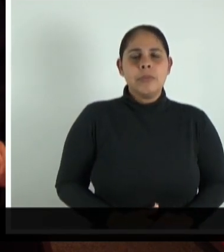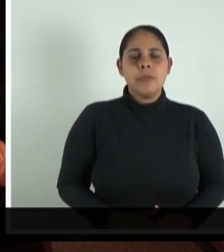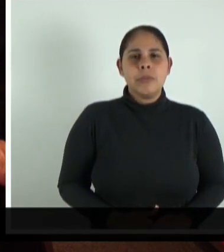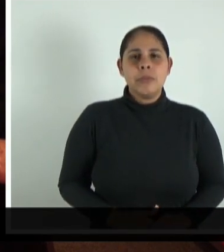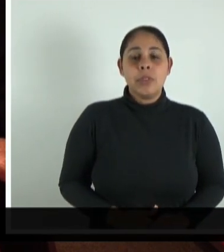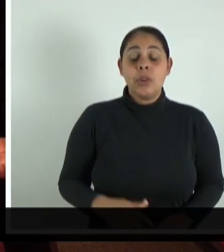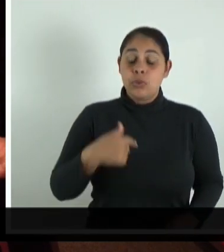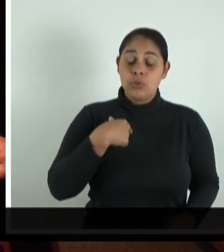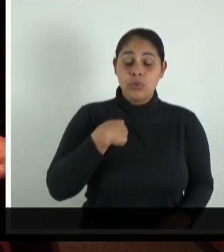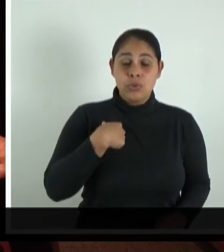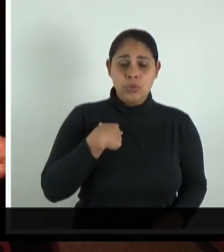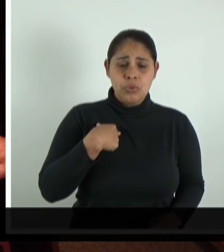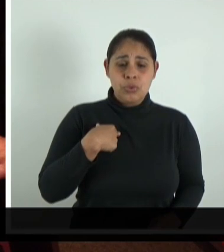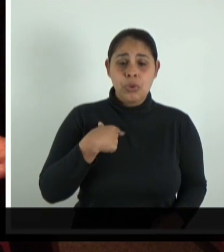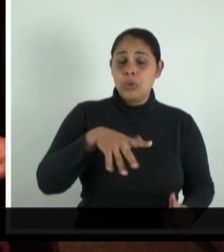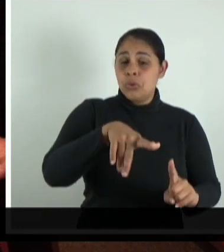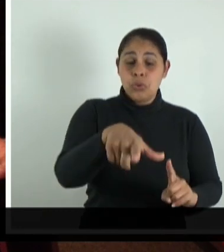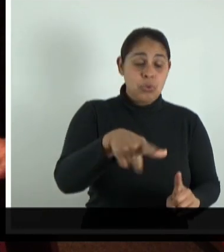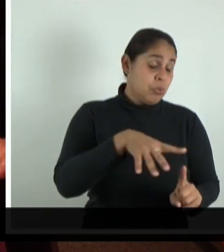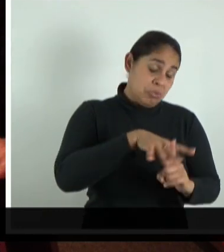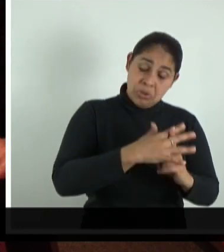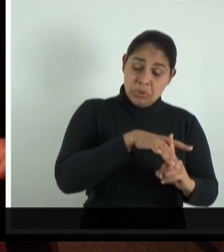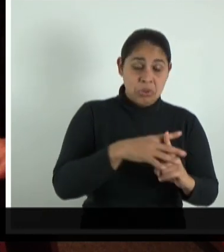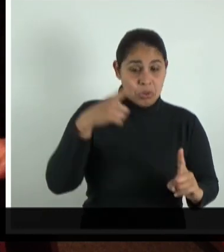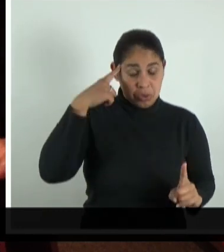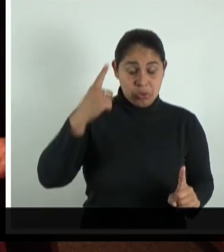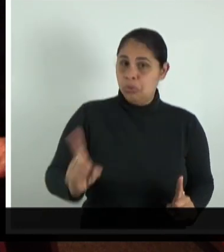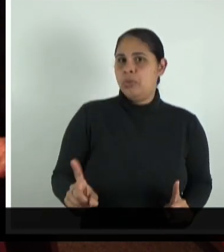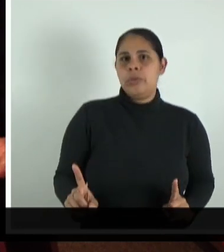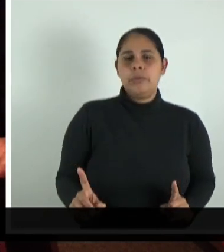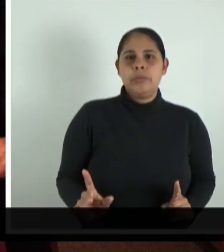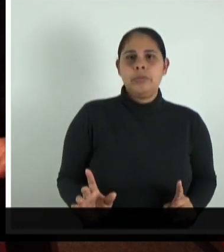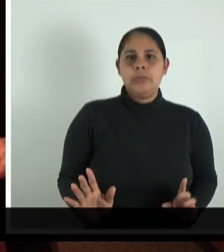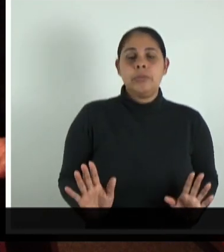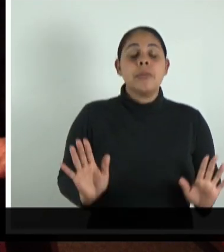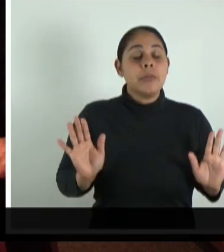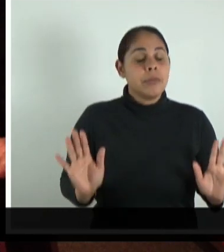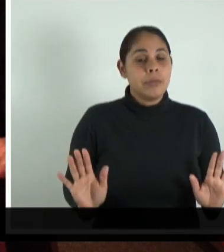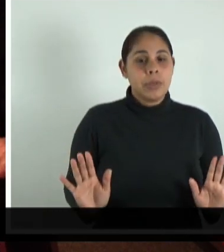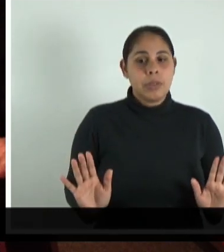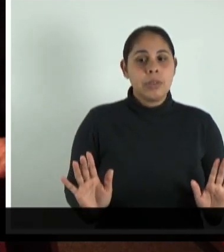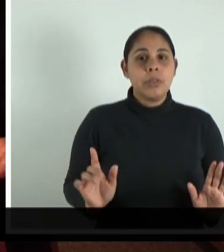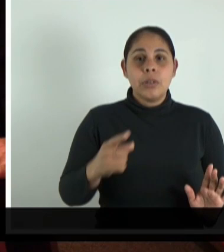Desconozco la situación. Desconozco en qué situación está, pero querido oyente,